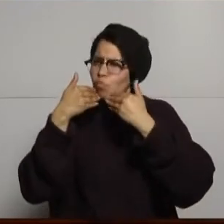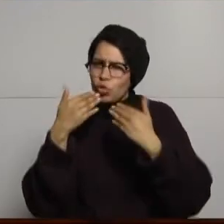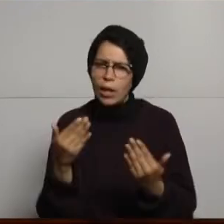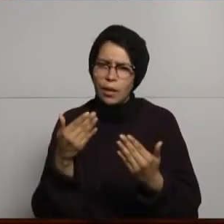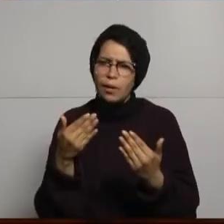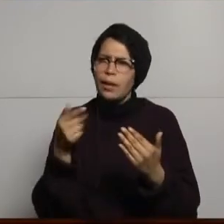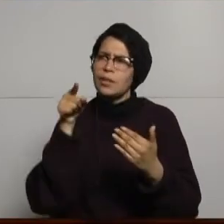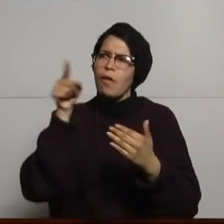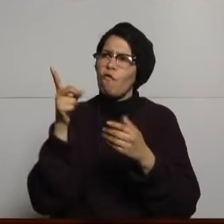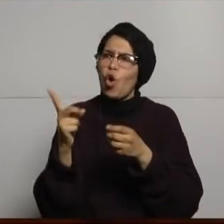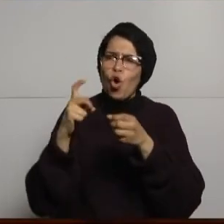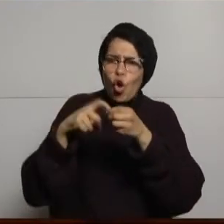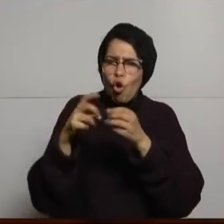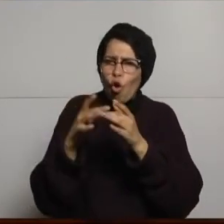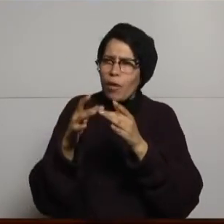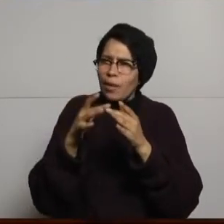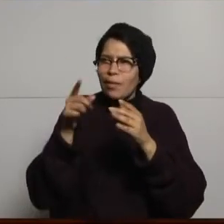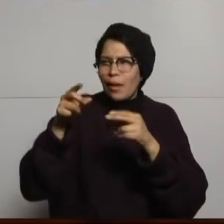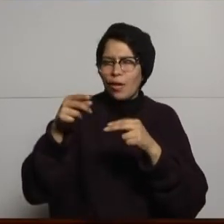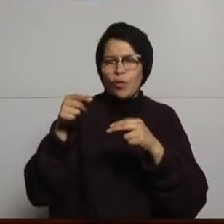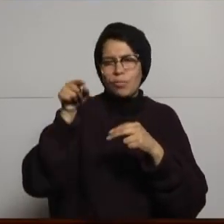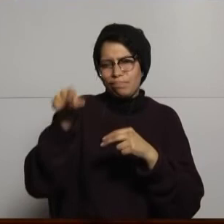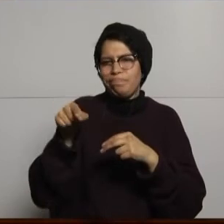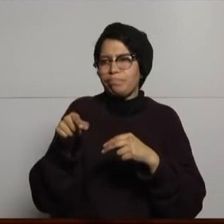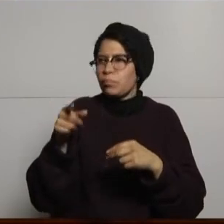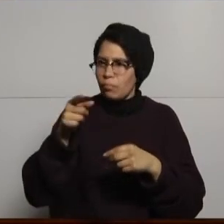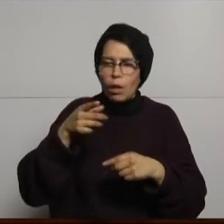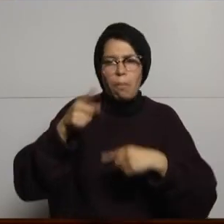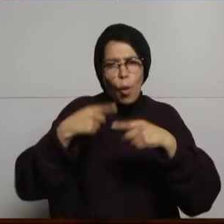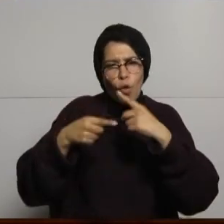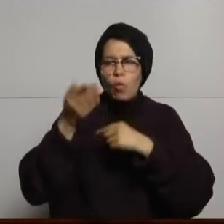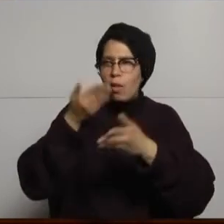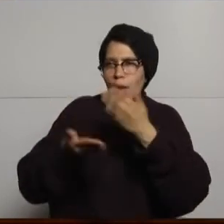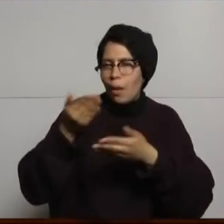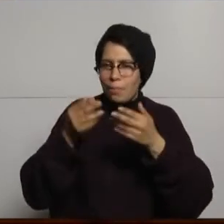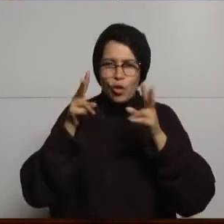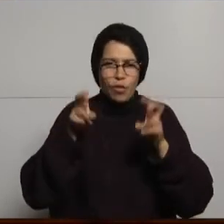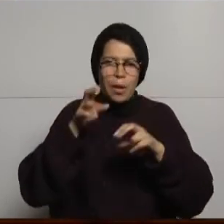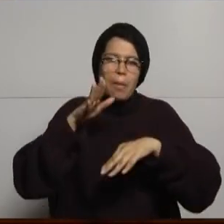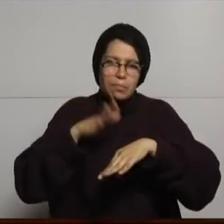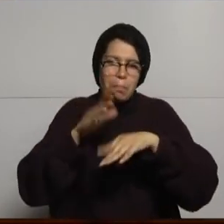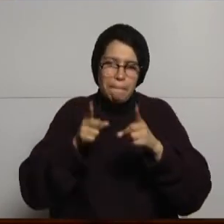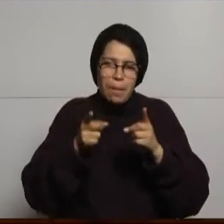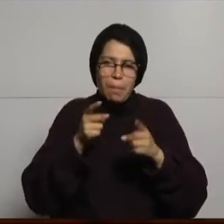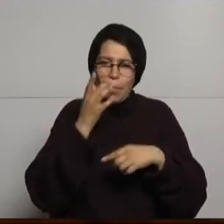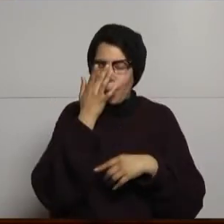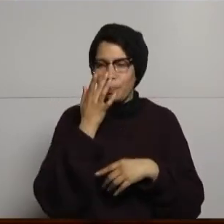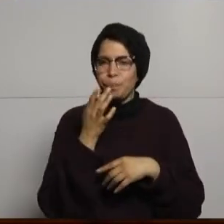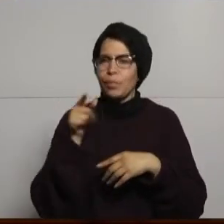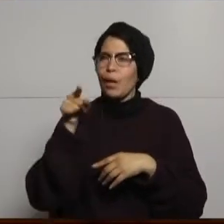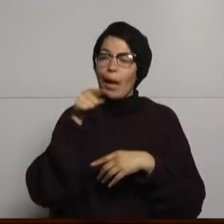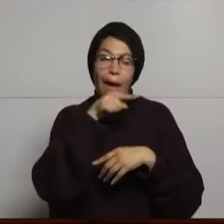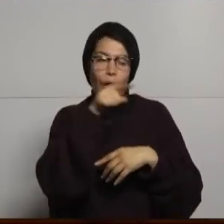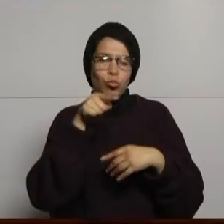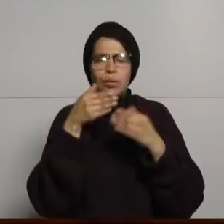por haberte conectado desde allí, y bueno, seguiremos intercambiando sobre estos temas en cualquier momento. Gracias. A ustedes muchas